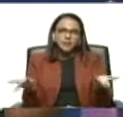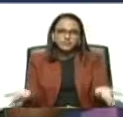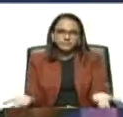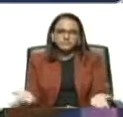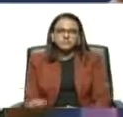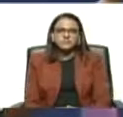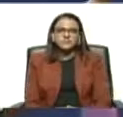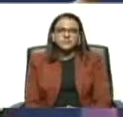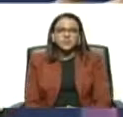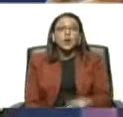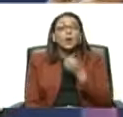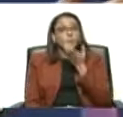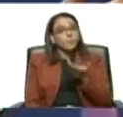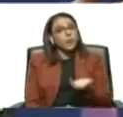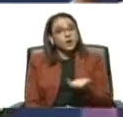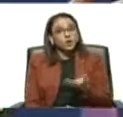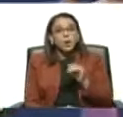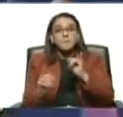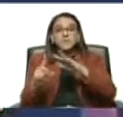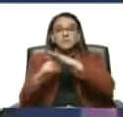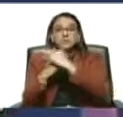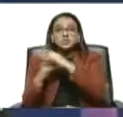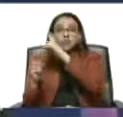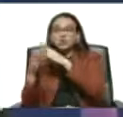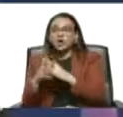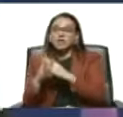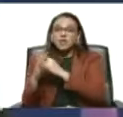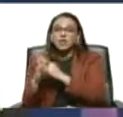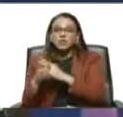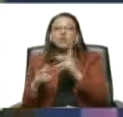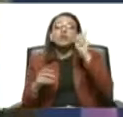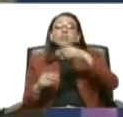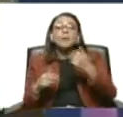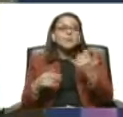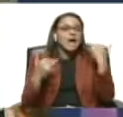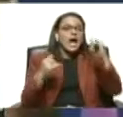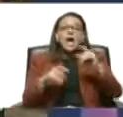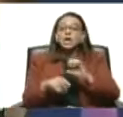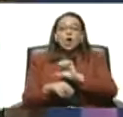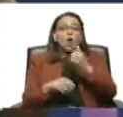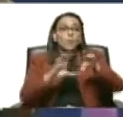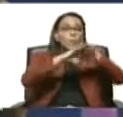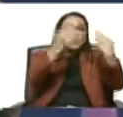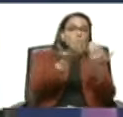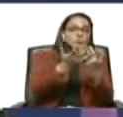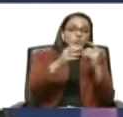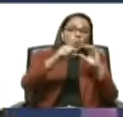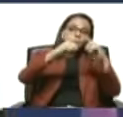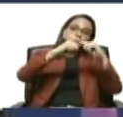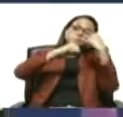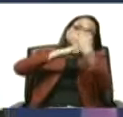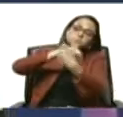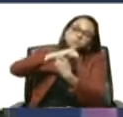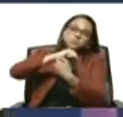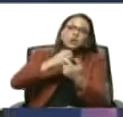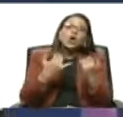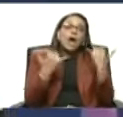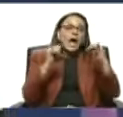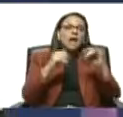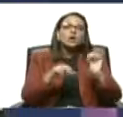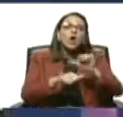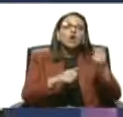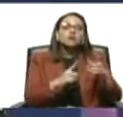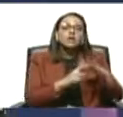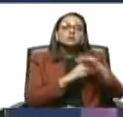esa situación se está dando en los Estados Unidos, hay otro mundo que está emergiendo. Embajador Lanjú, mi saludo.